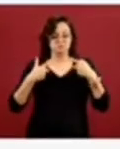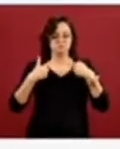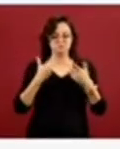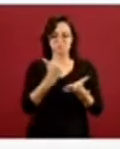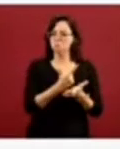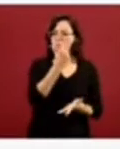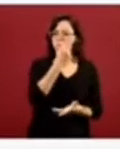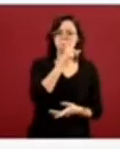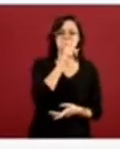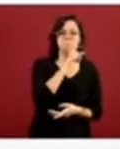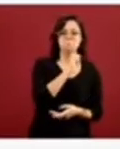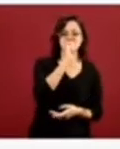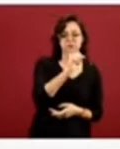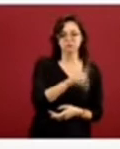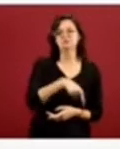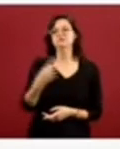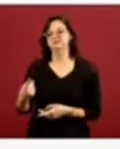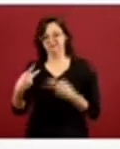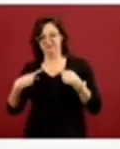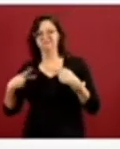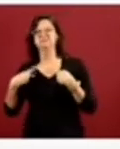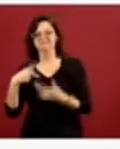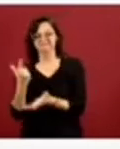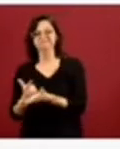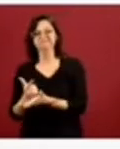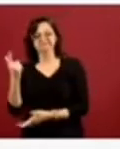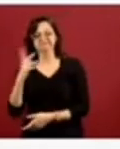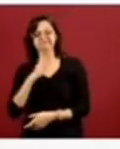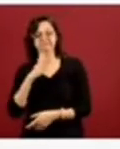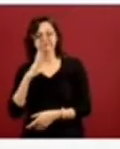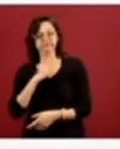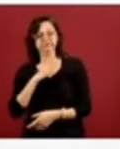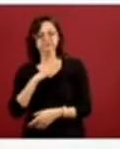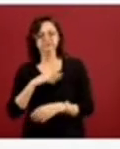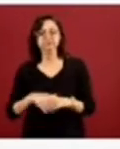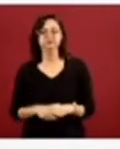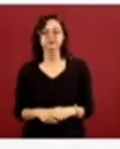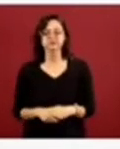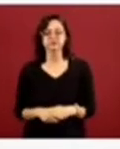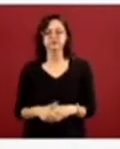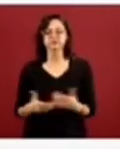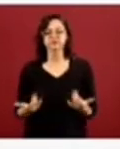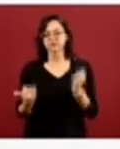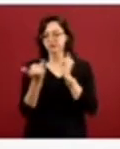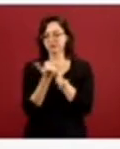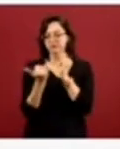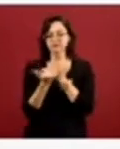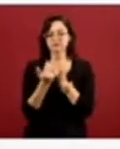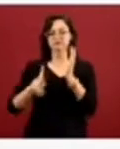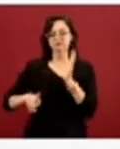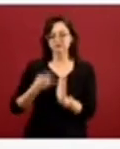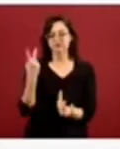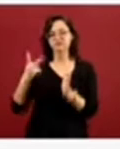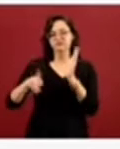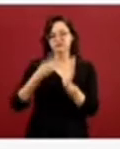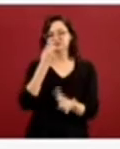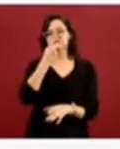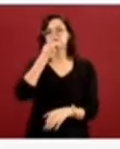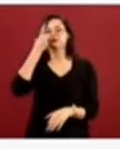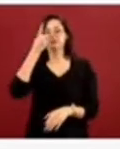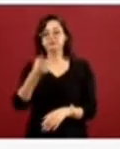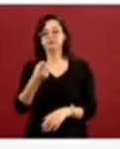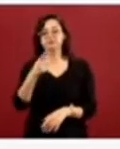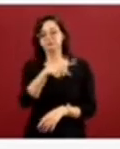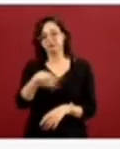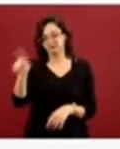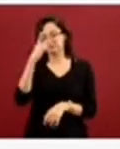complicaciones y las personas en las que se han tenido complicaciones de COVID. Como también hemos relatado, pero me gusta retomarlo para su